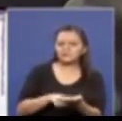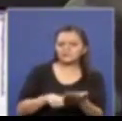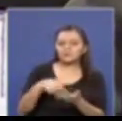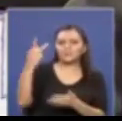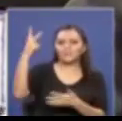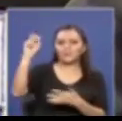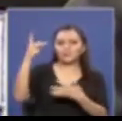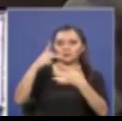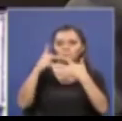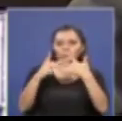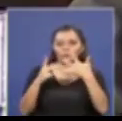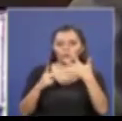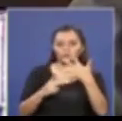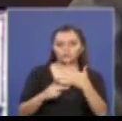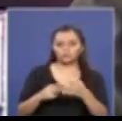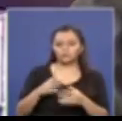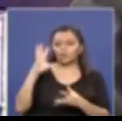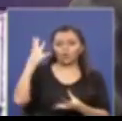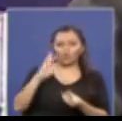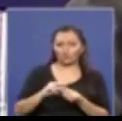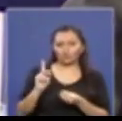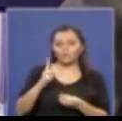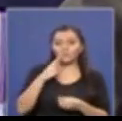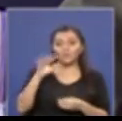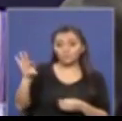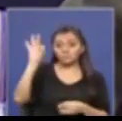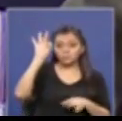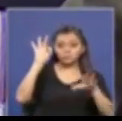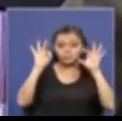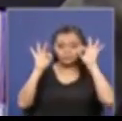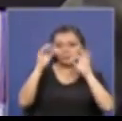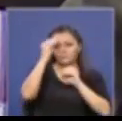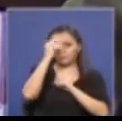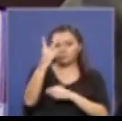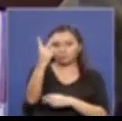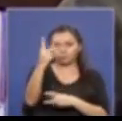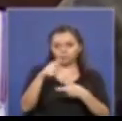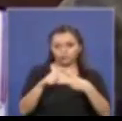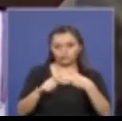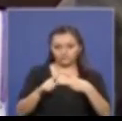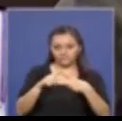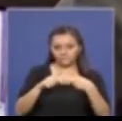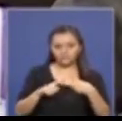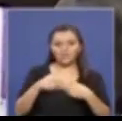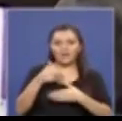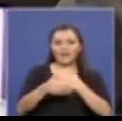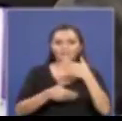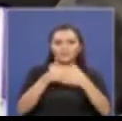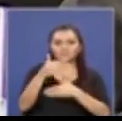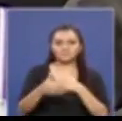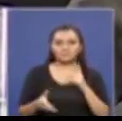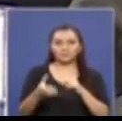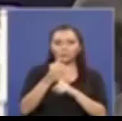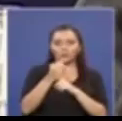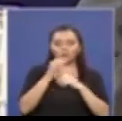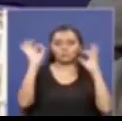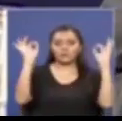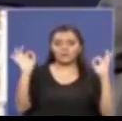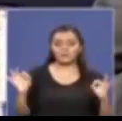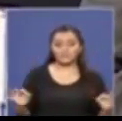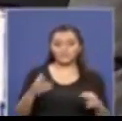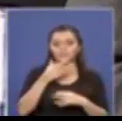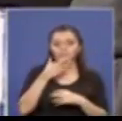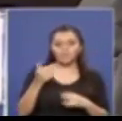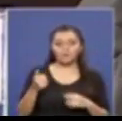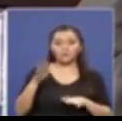20 puntos fácilmente, no les puedo informar todo, pero informemos de un par de cosas. Avances y logros en eficiencia energética.